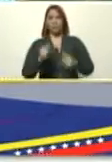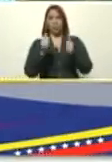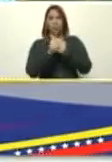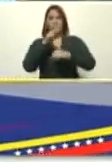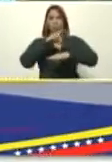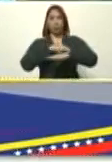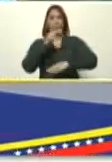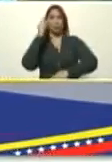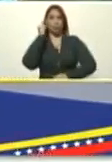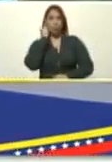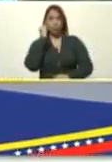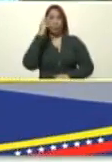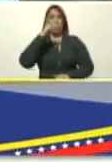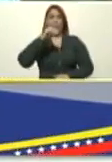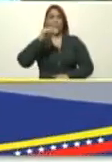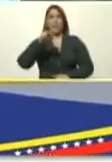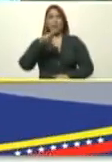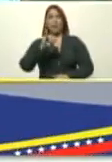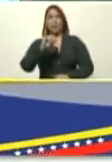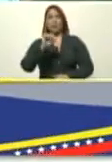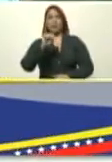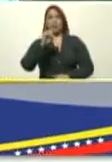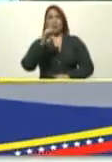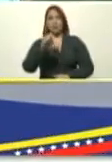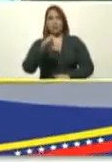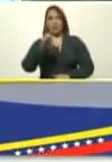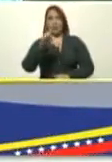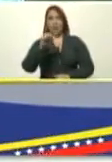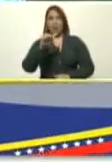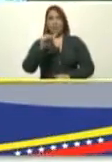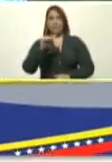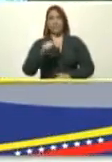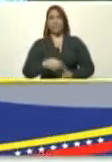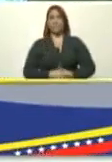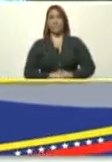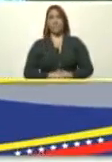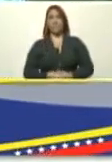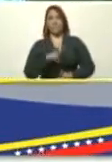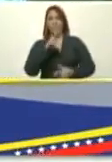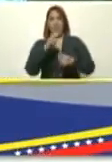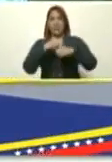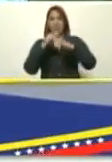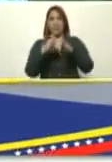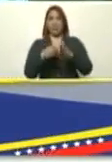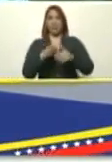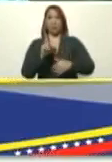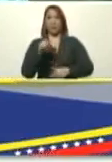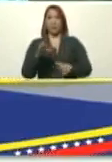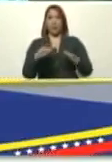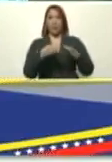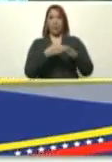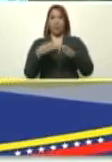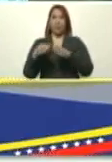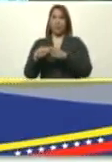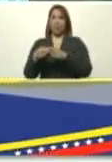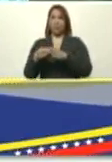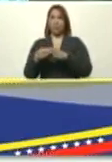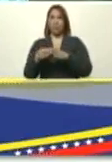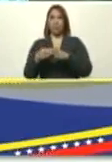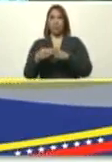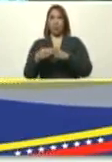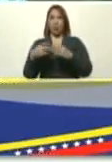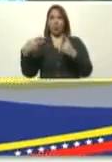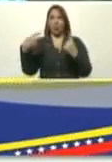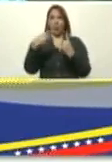doctora Marisela Bermúdez, viceministra de redes, y todo el equipo desde el Hotel